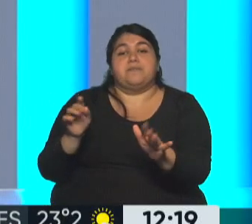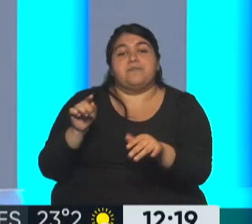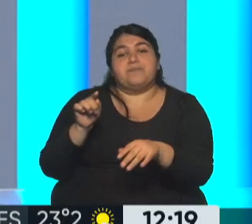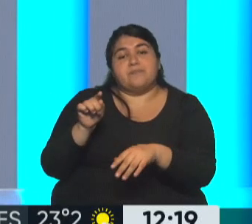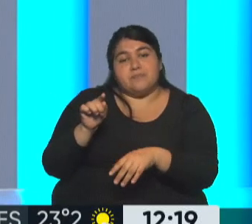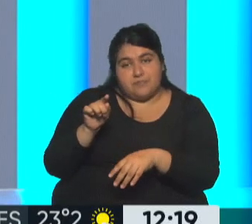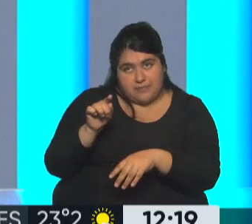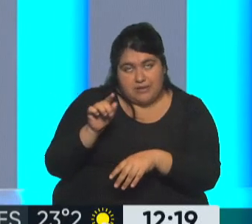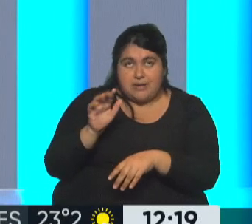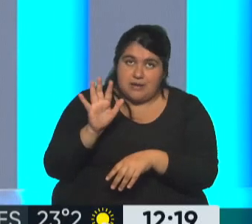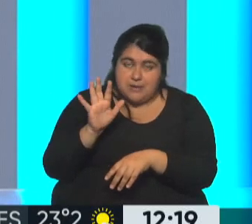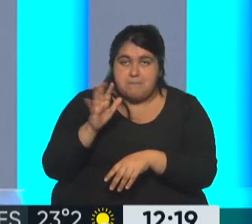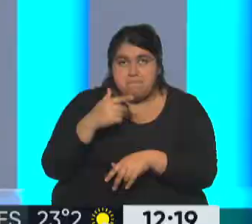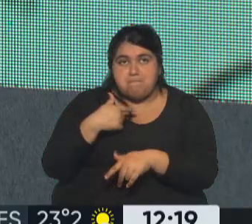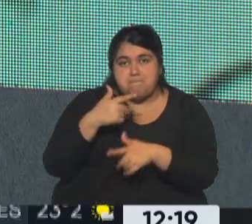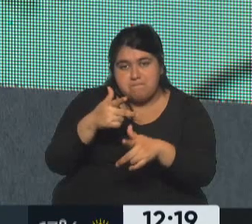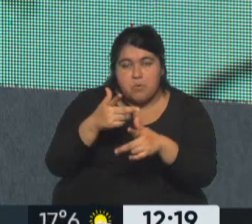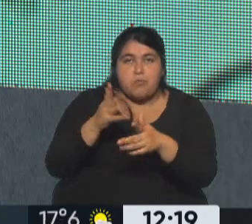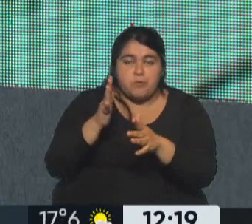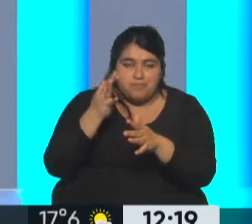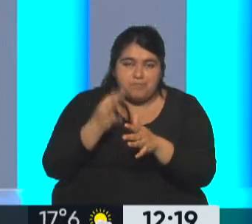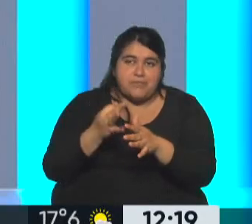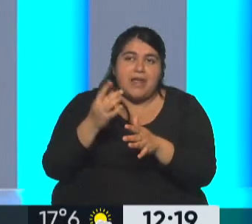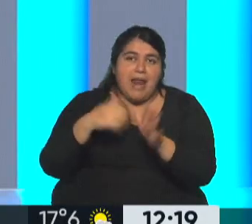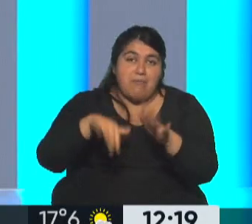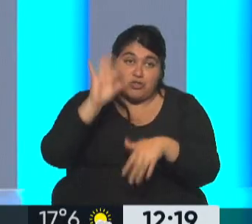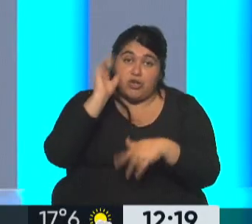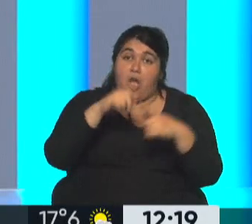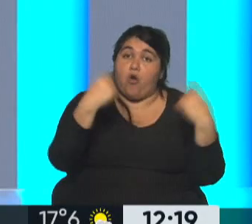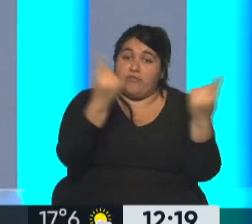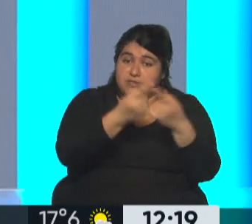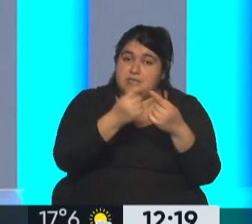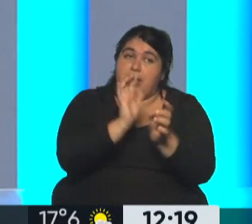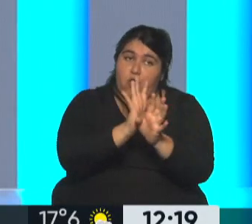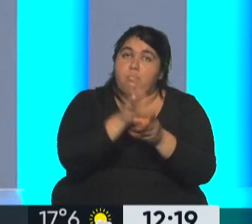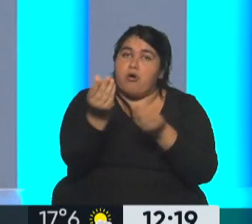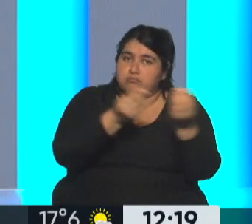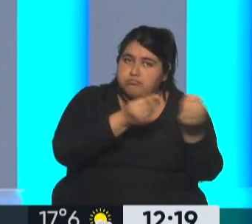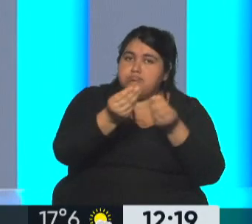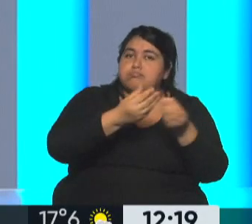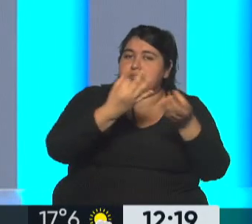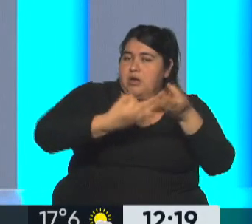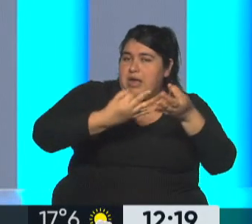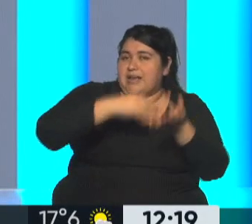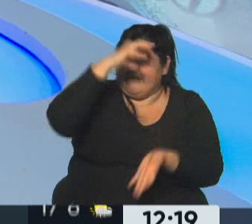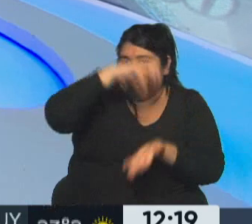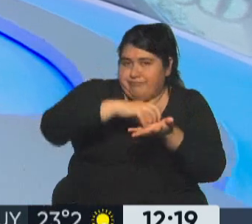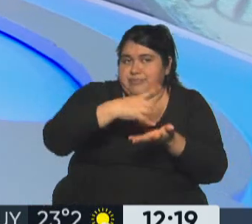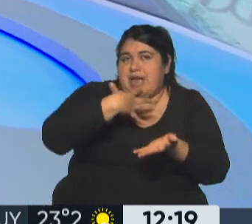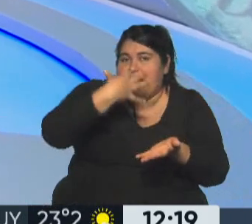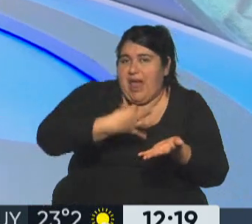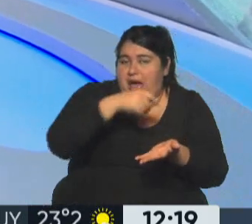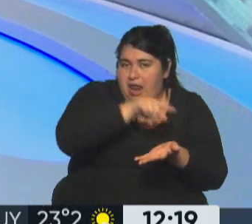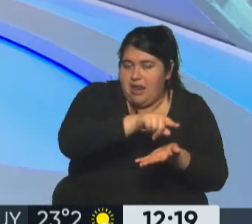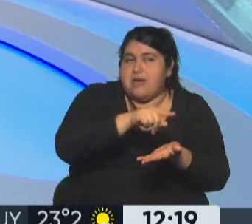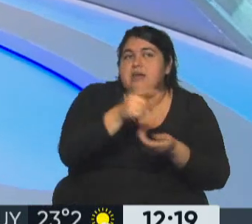sincerando un poco como como es este tema hay grandes oficinas que responden a entidades financieras importantes que que actúan como